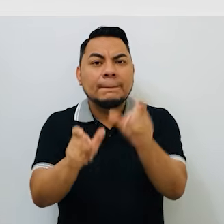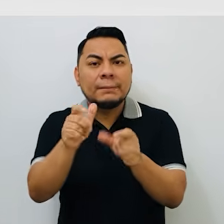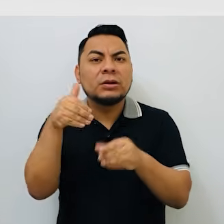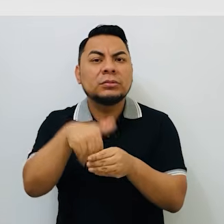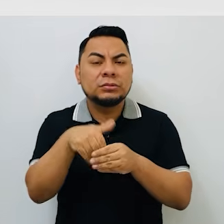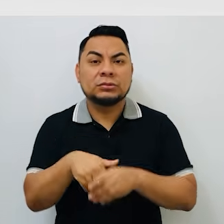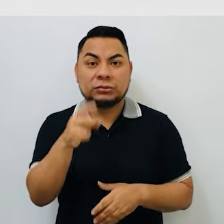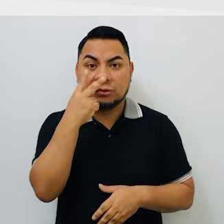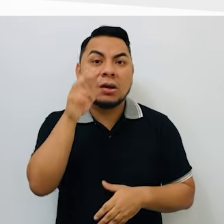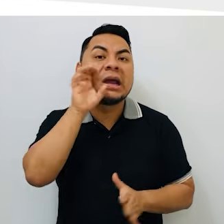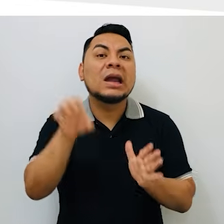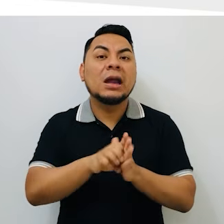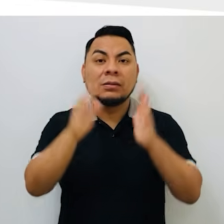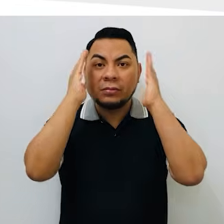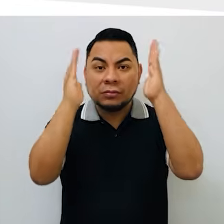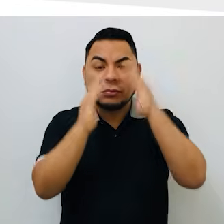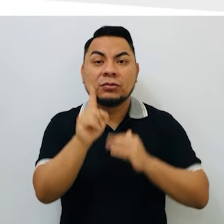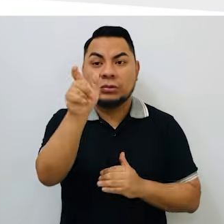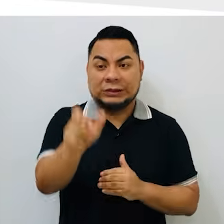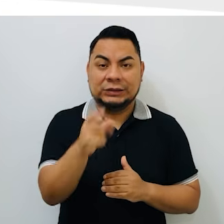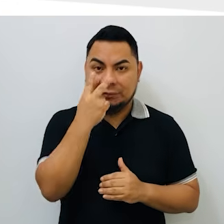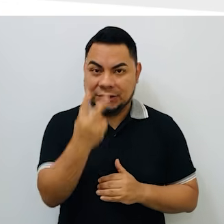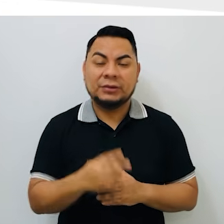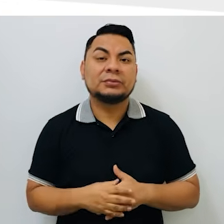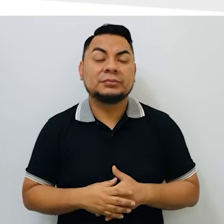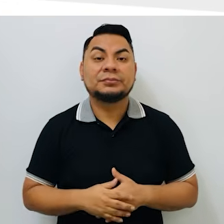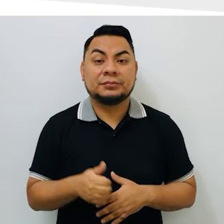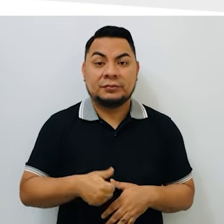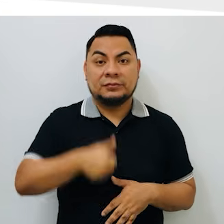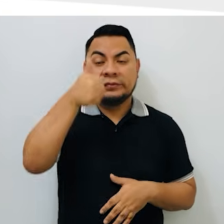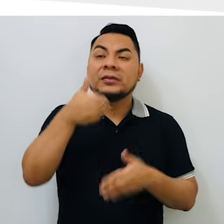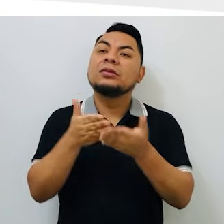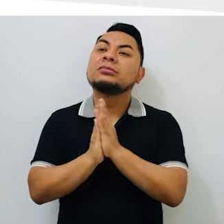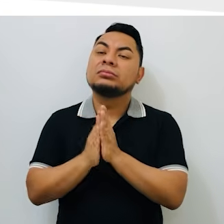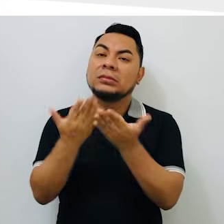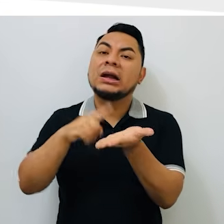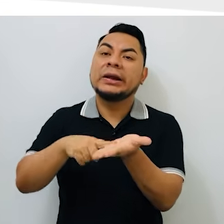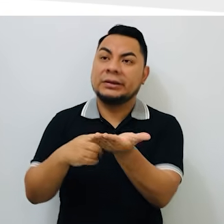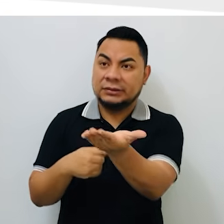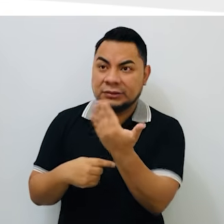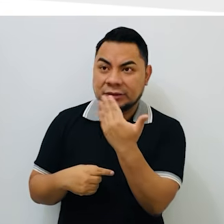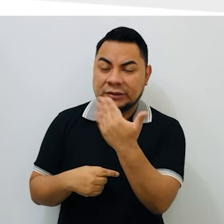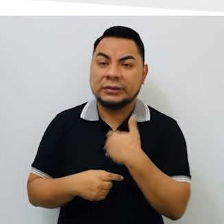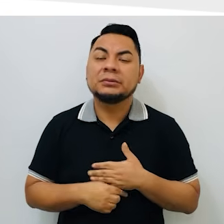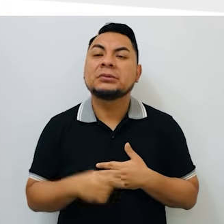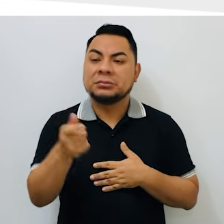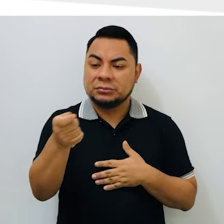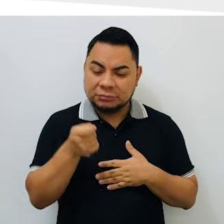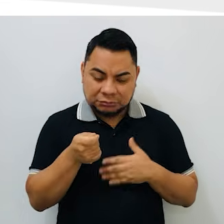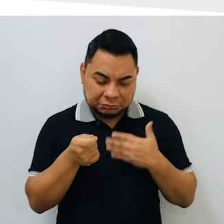presentan a votar? Observa un ejemplo de atención a una electora. La presidenta le solicita el DNI y